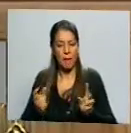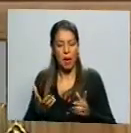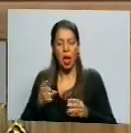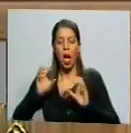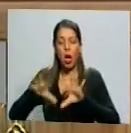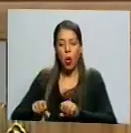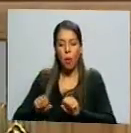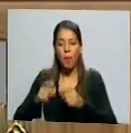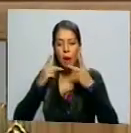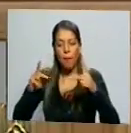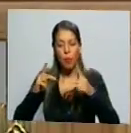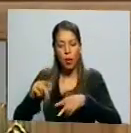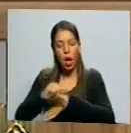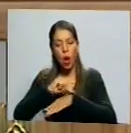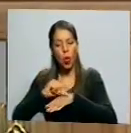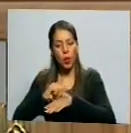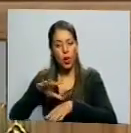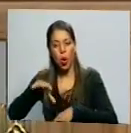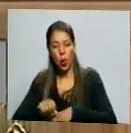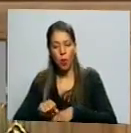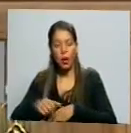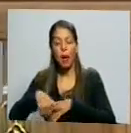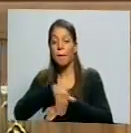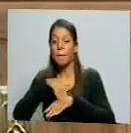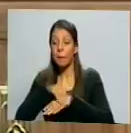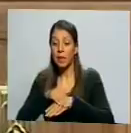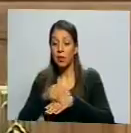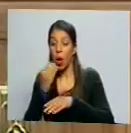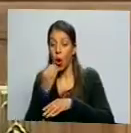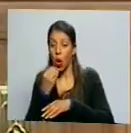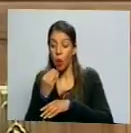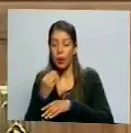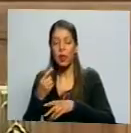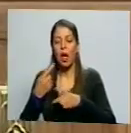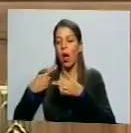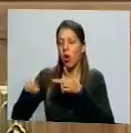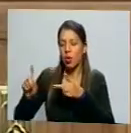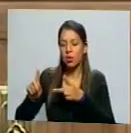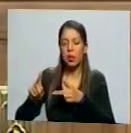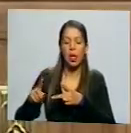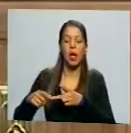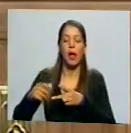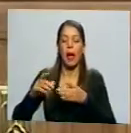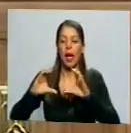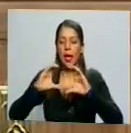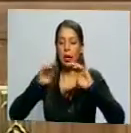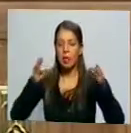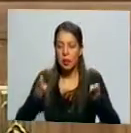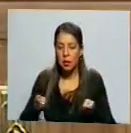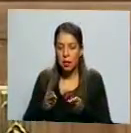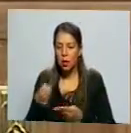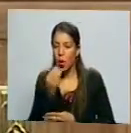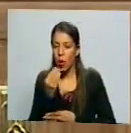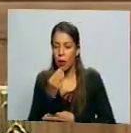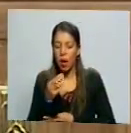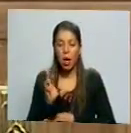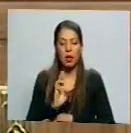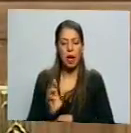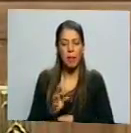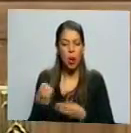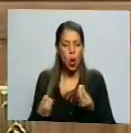compras públicas de la gran misión Abastecimiento Soberano y lo que tiene que ver con los CLAP es la